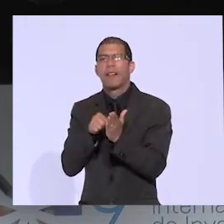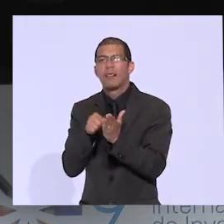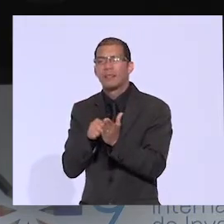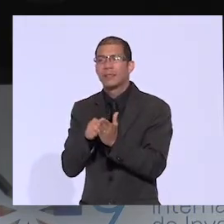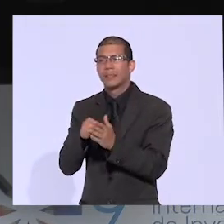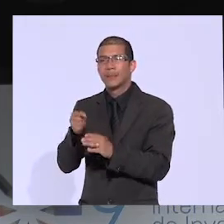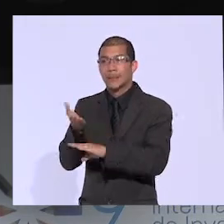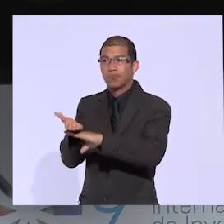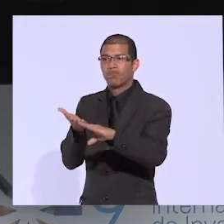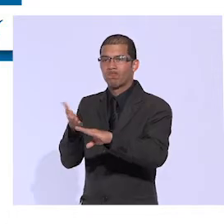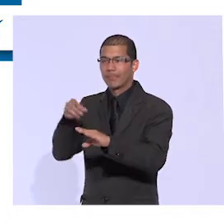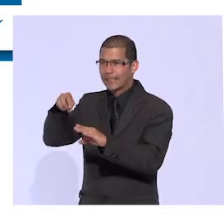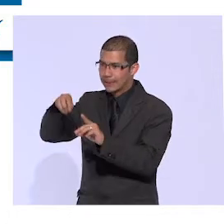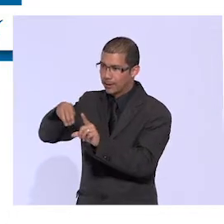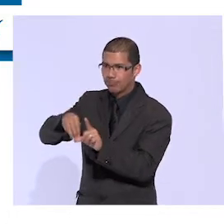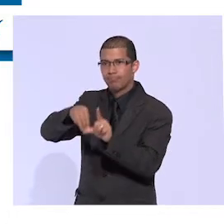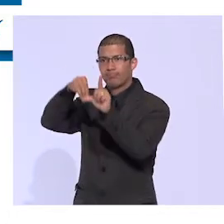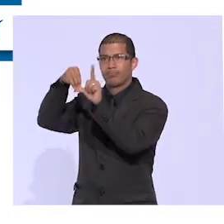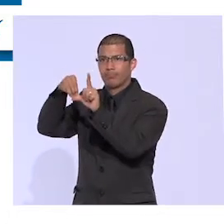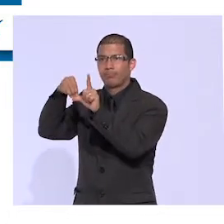docentes tengan el título de máster.